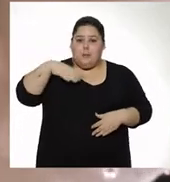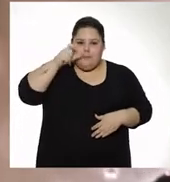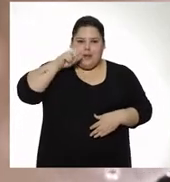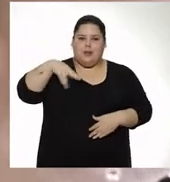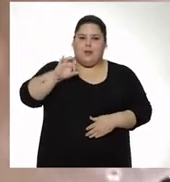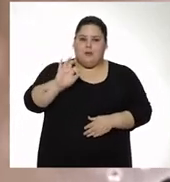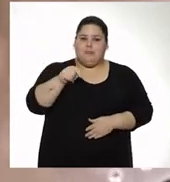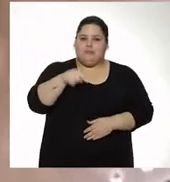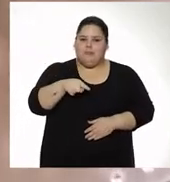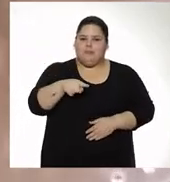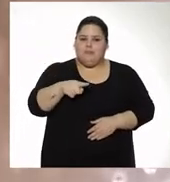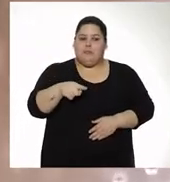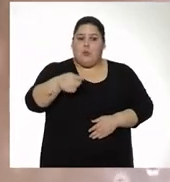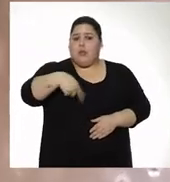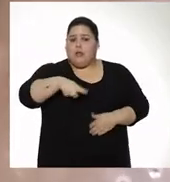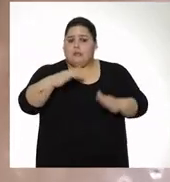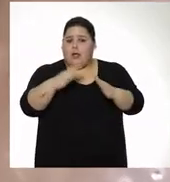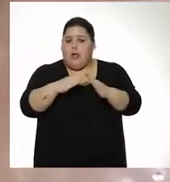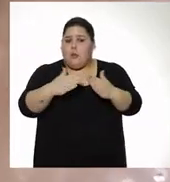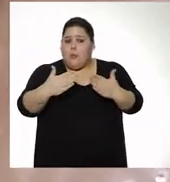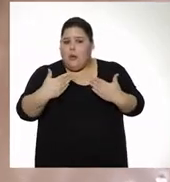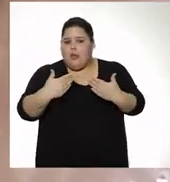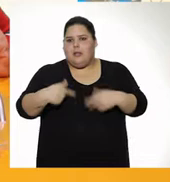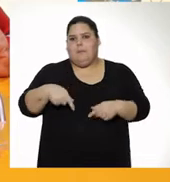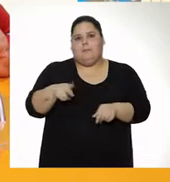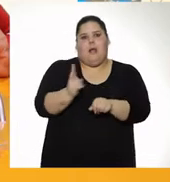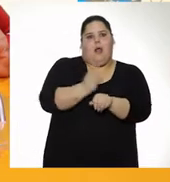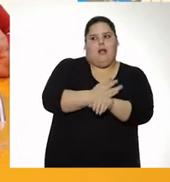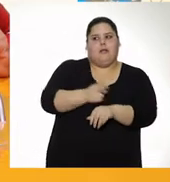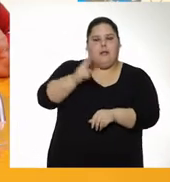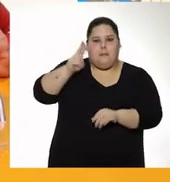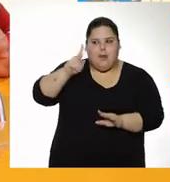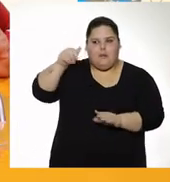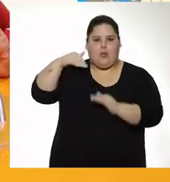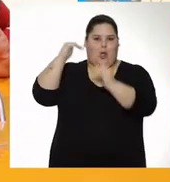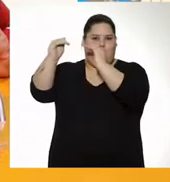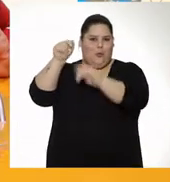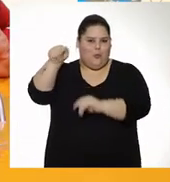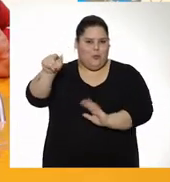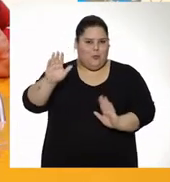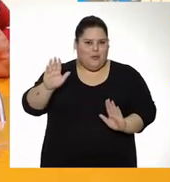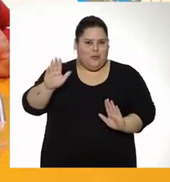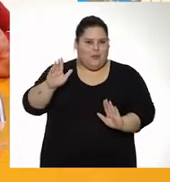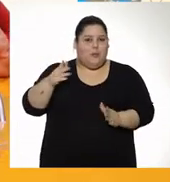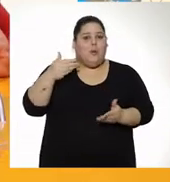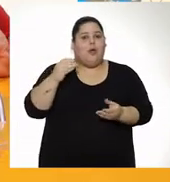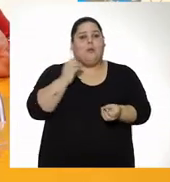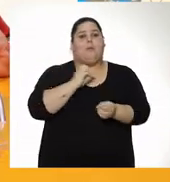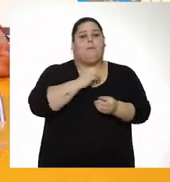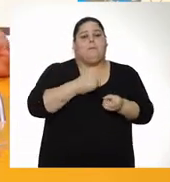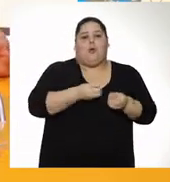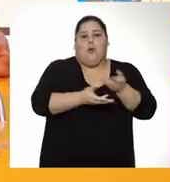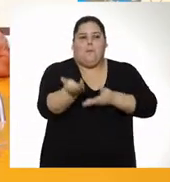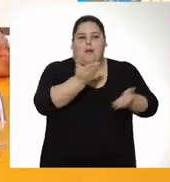Lo pueden hacer en casa con pedido de permiso a los adultos y compartirlo con sus amigos.